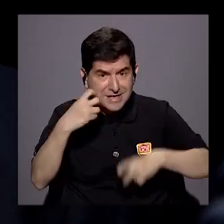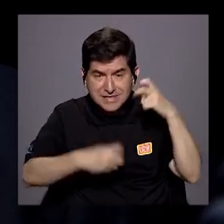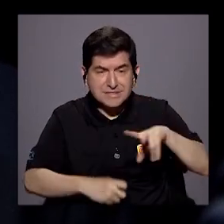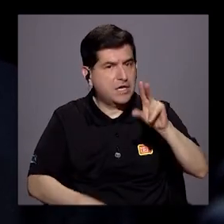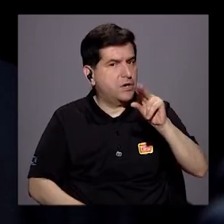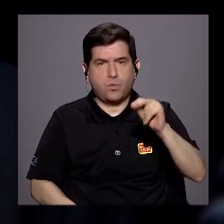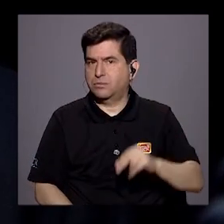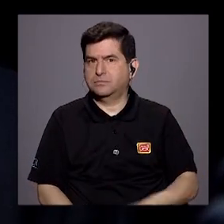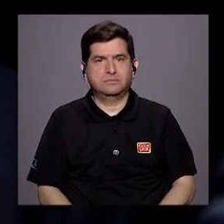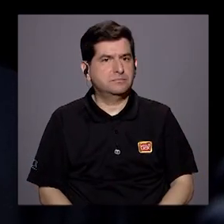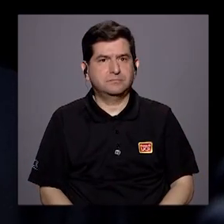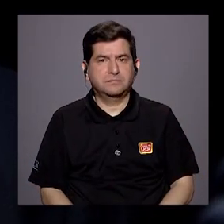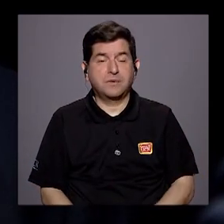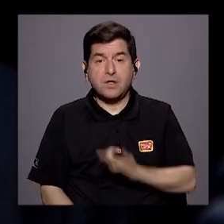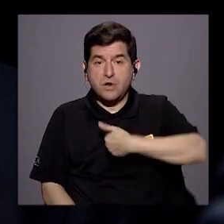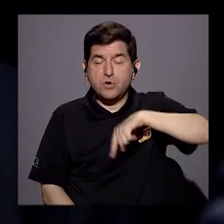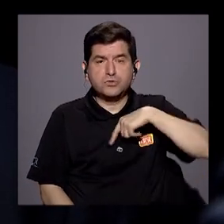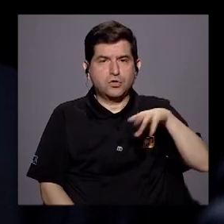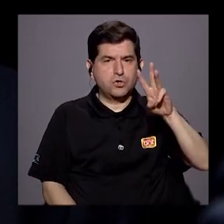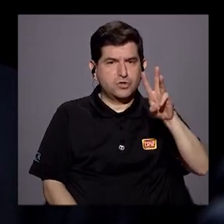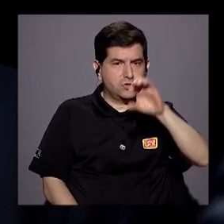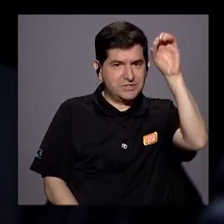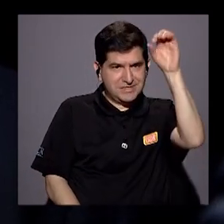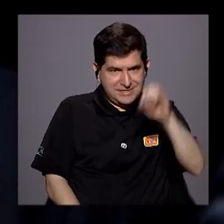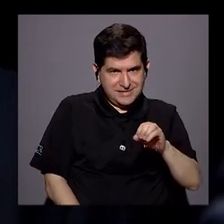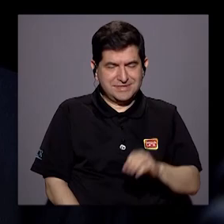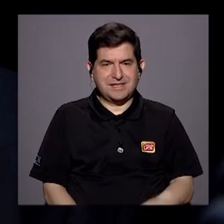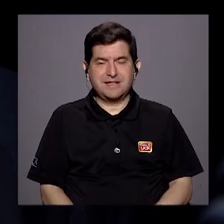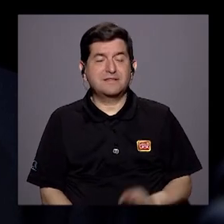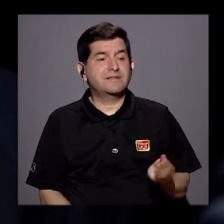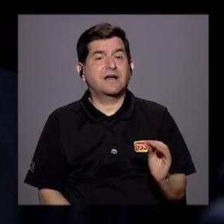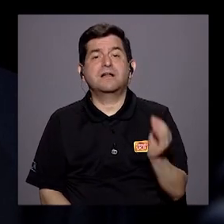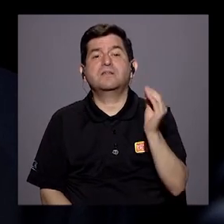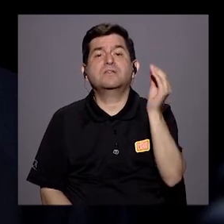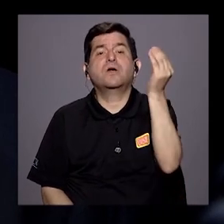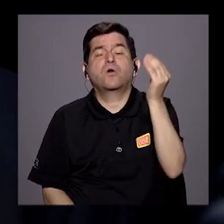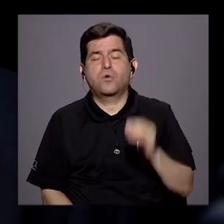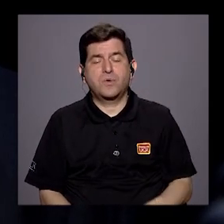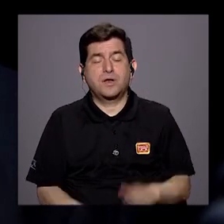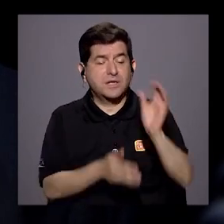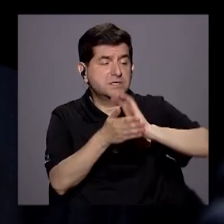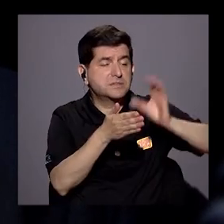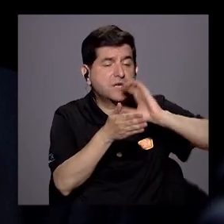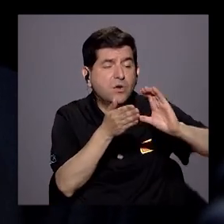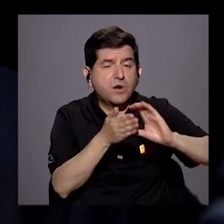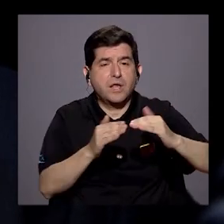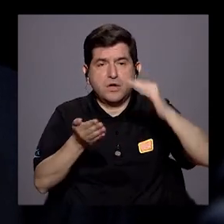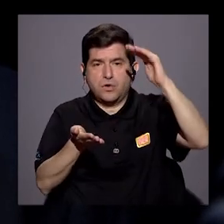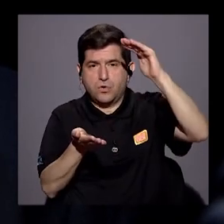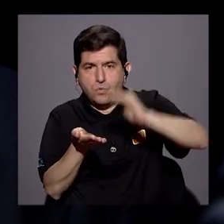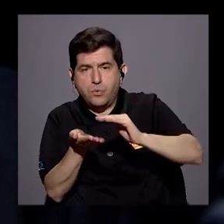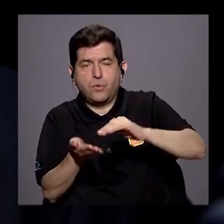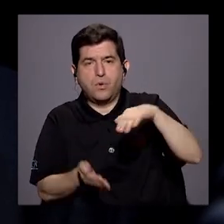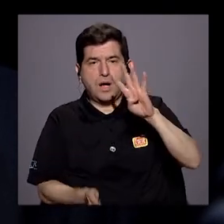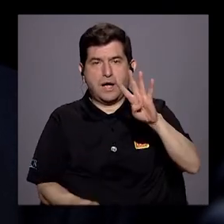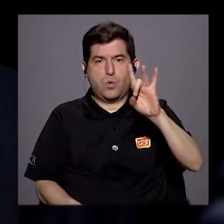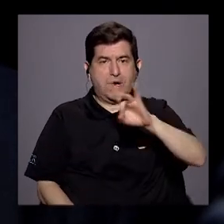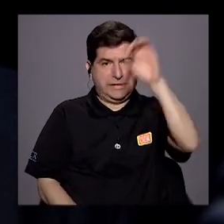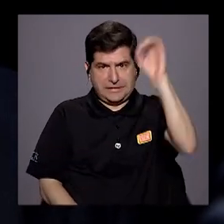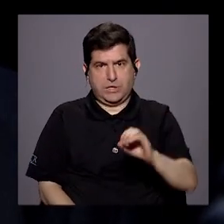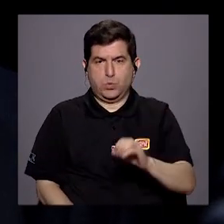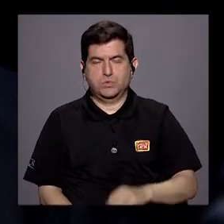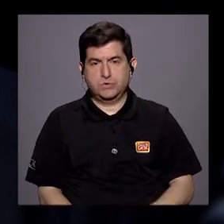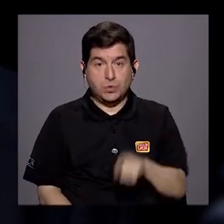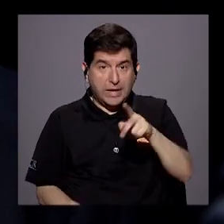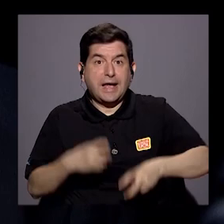problema sería uno fue ese el problema serio fue que pasamos de un 60 por ciento de la juventud en secundaria a un